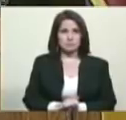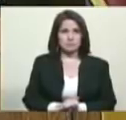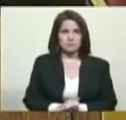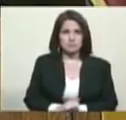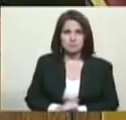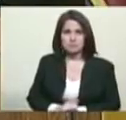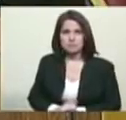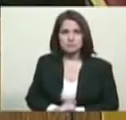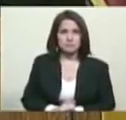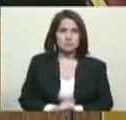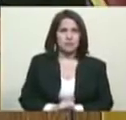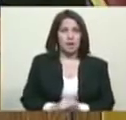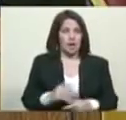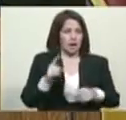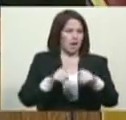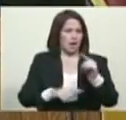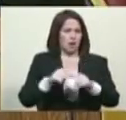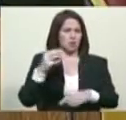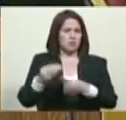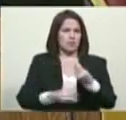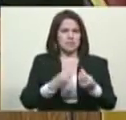las gestiones que hacía para liberar